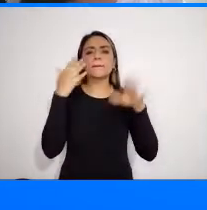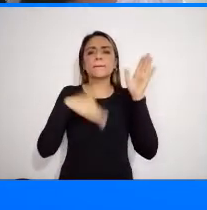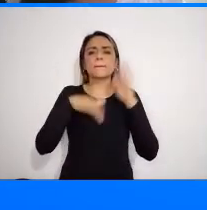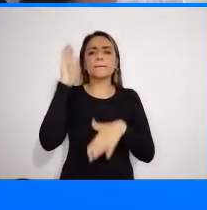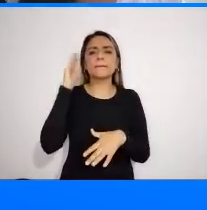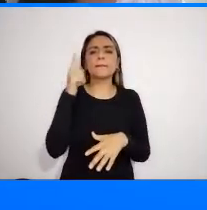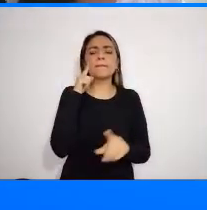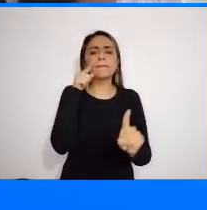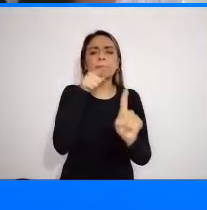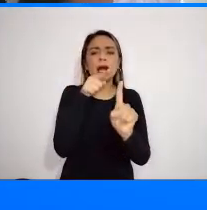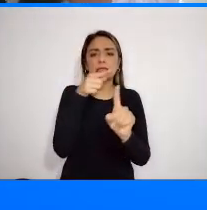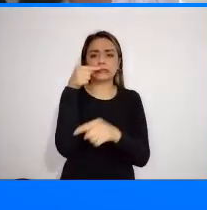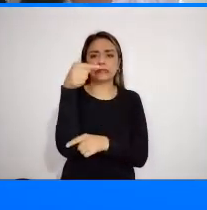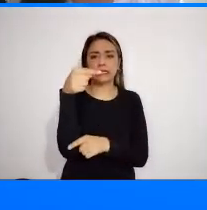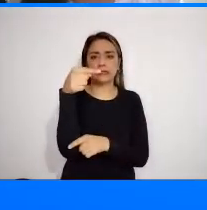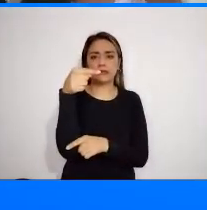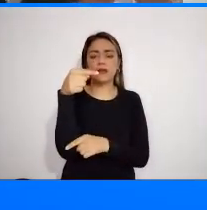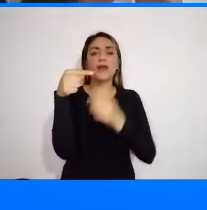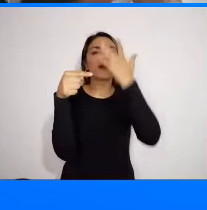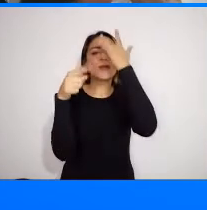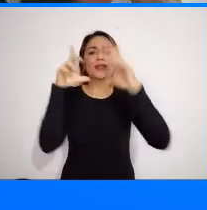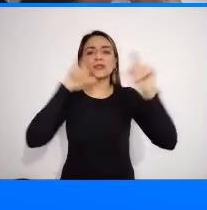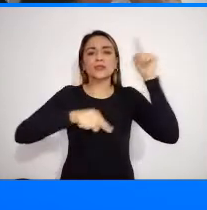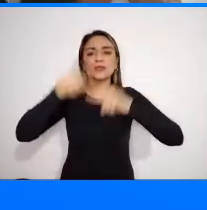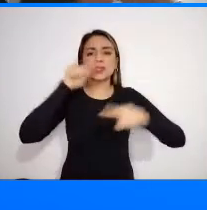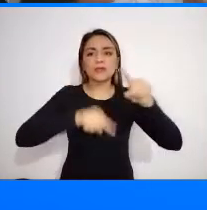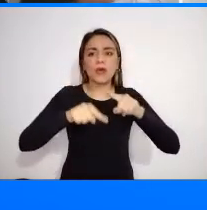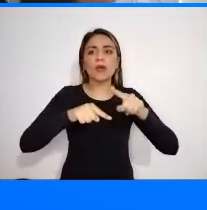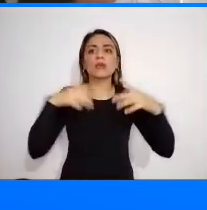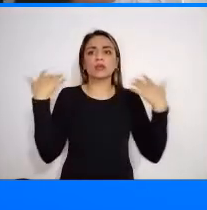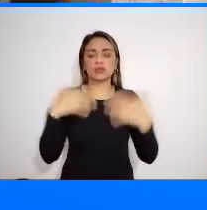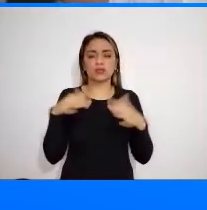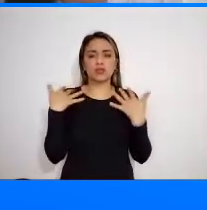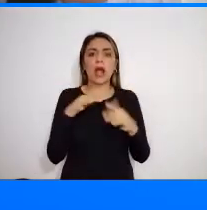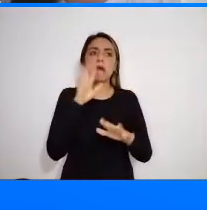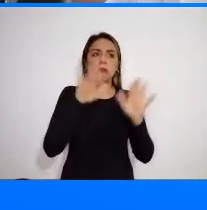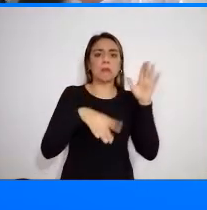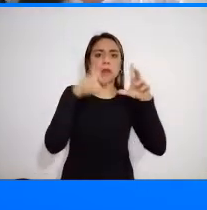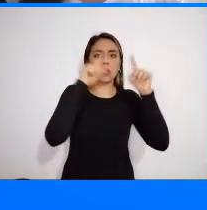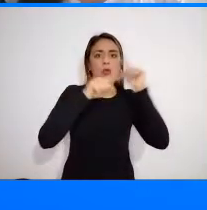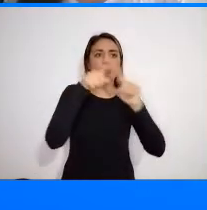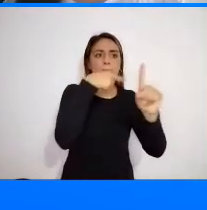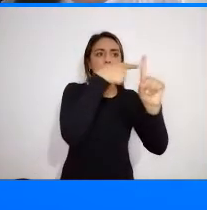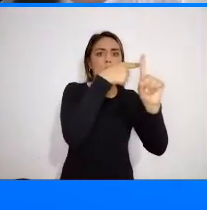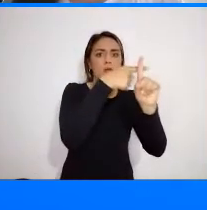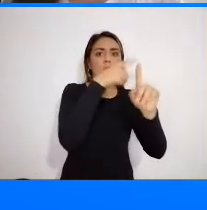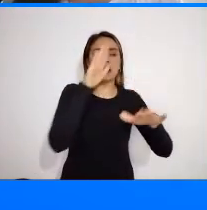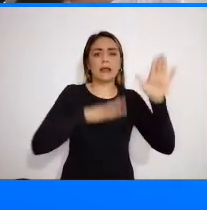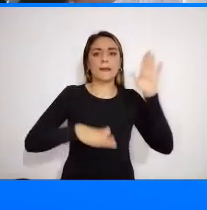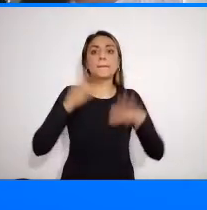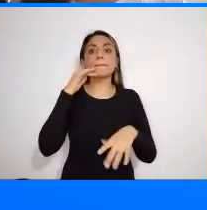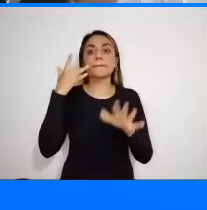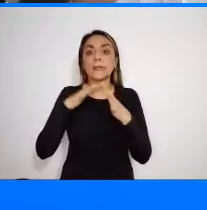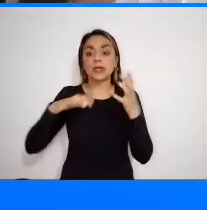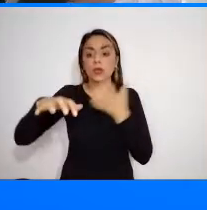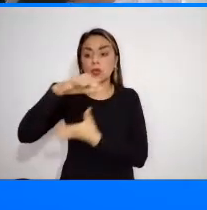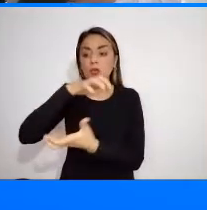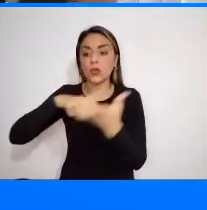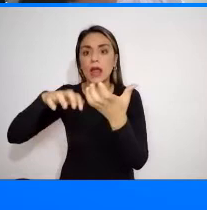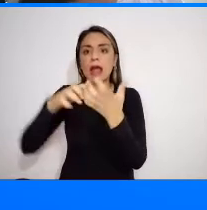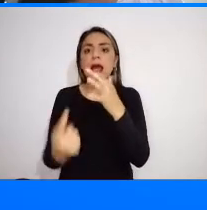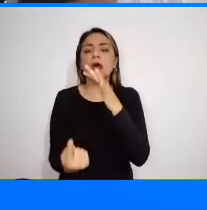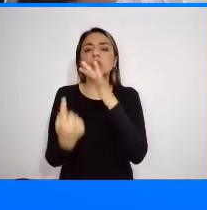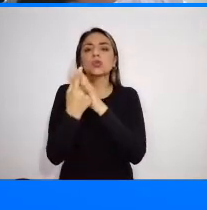impactos que son negativos, porque pues el turismo también ha traído impactos positivos, pero pues el ecoturismo surgió como